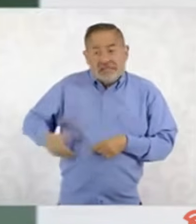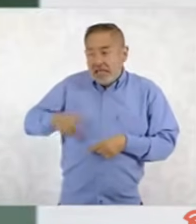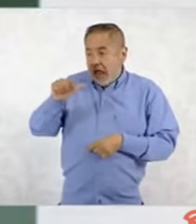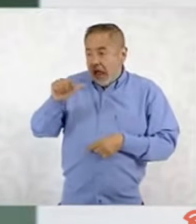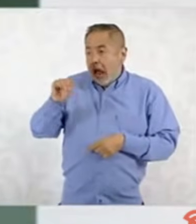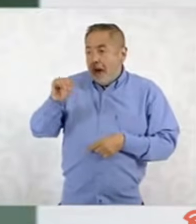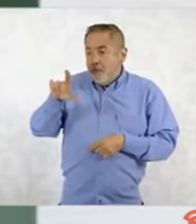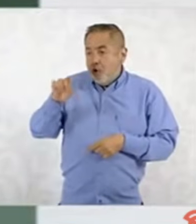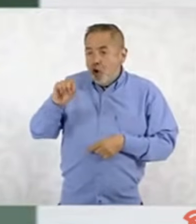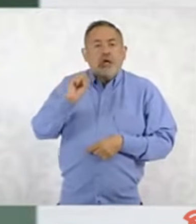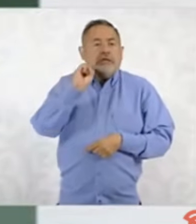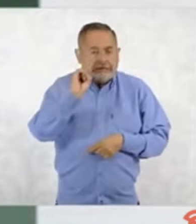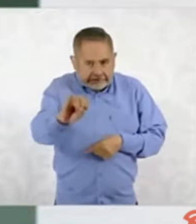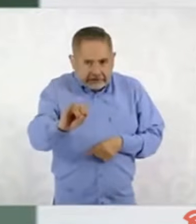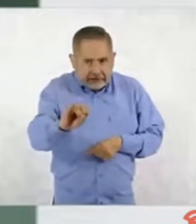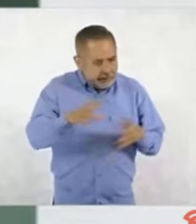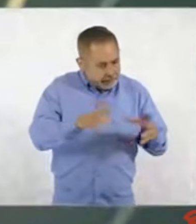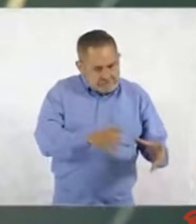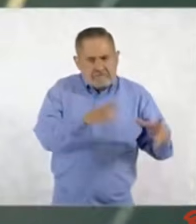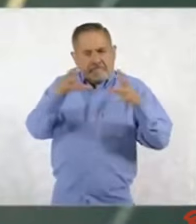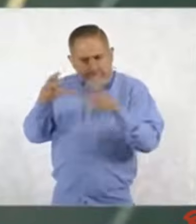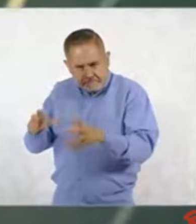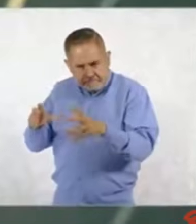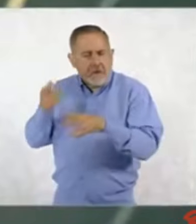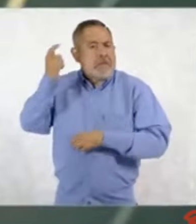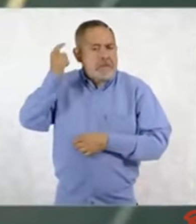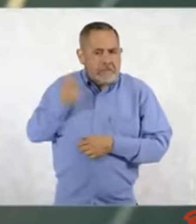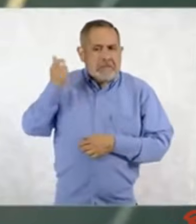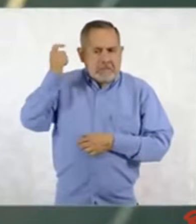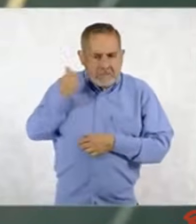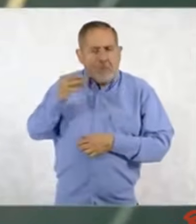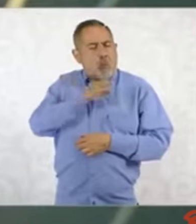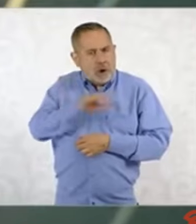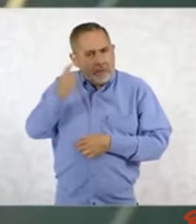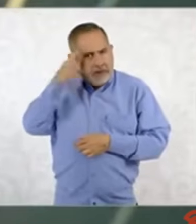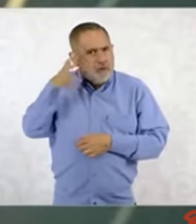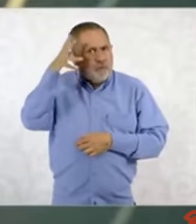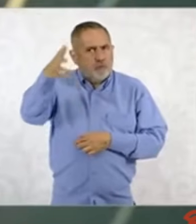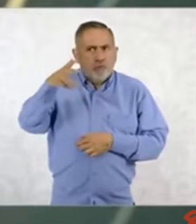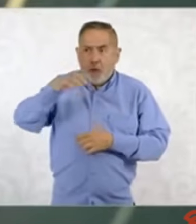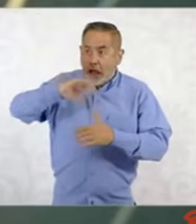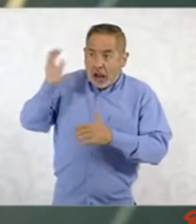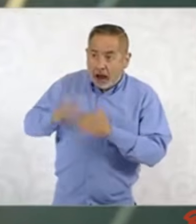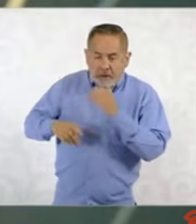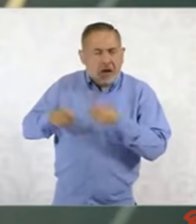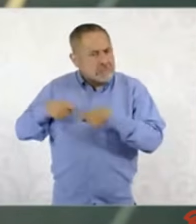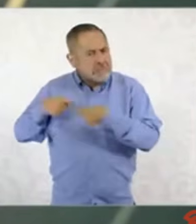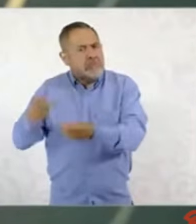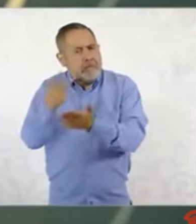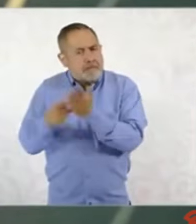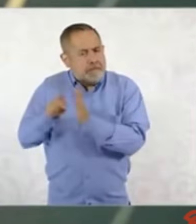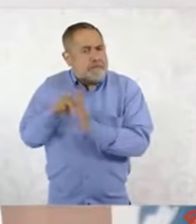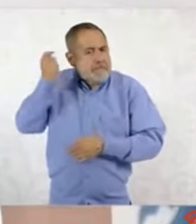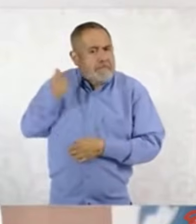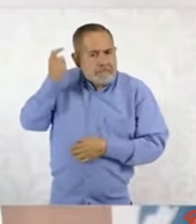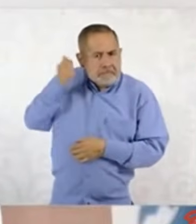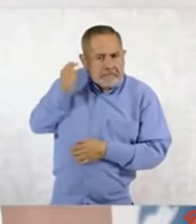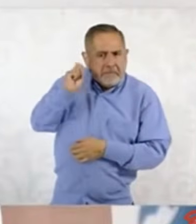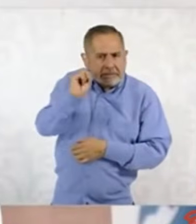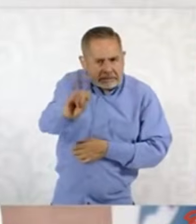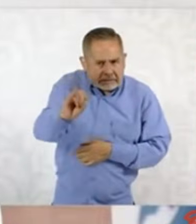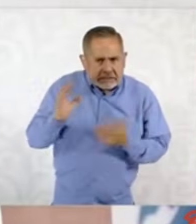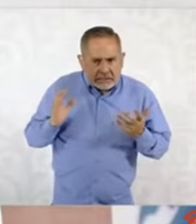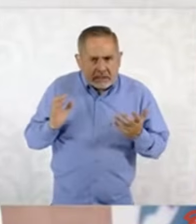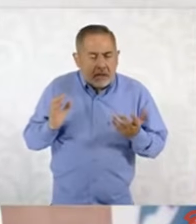los que están en el ISSSTE, también pasan a la pensión universal de adultos mayores. Un segundo punto es que se disminuyeron